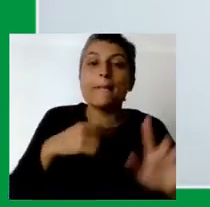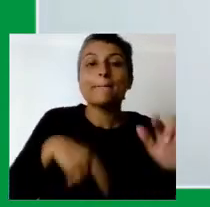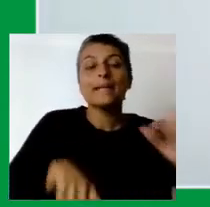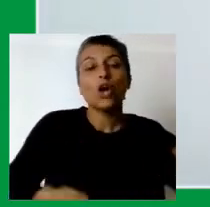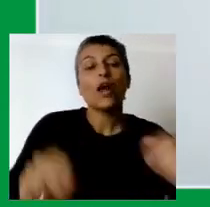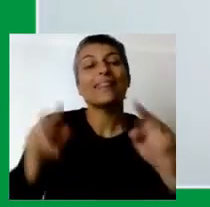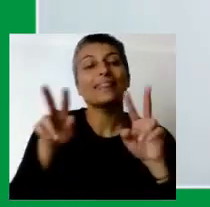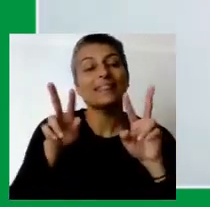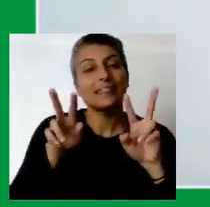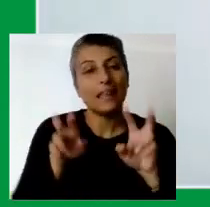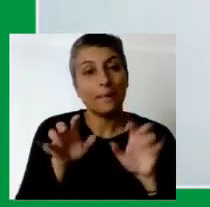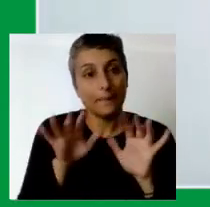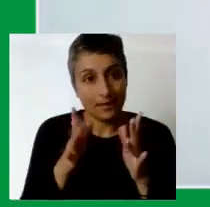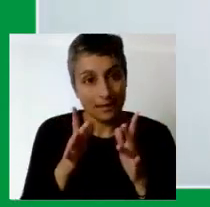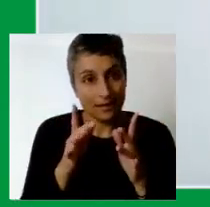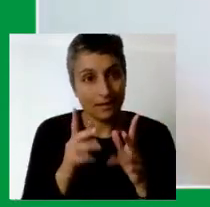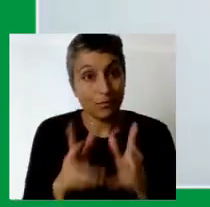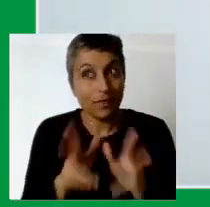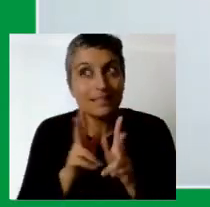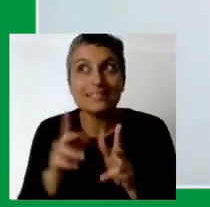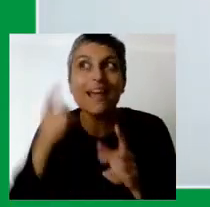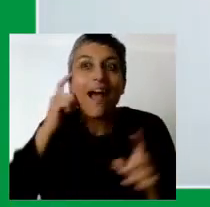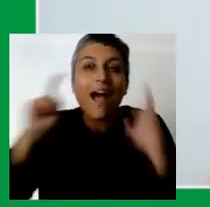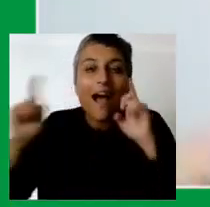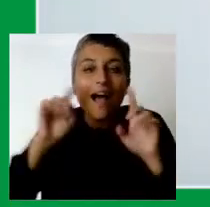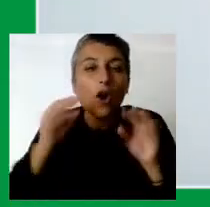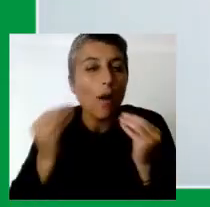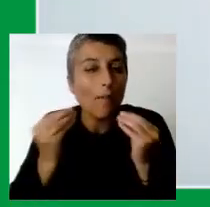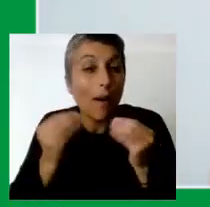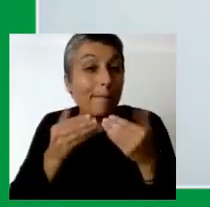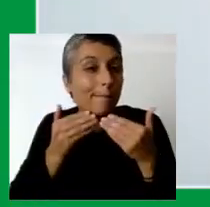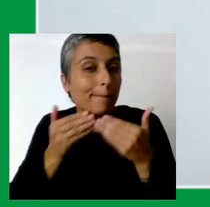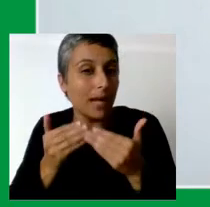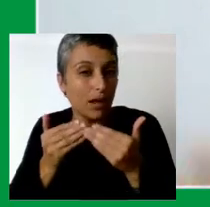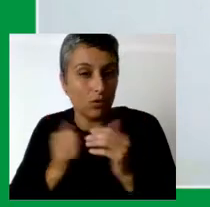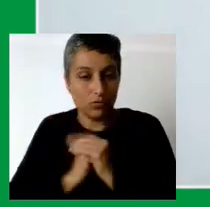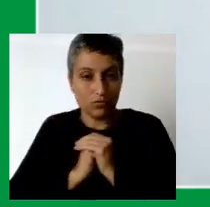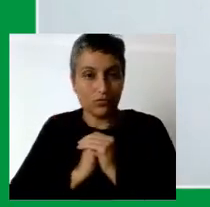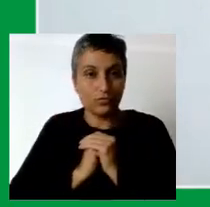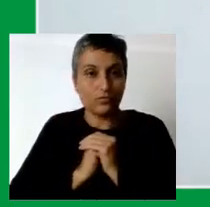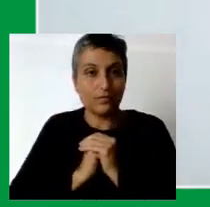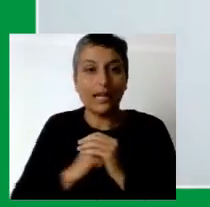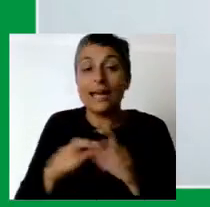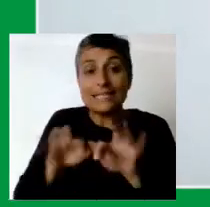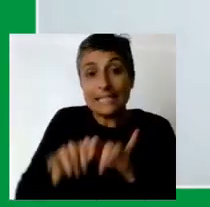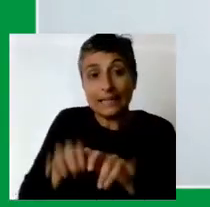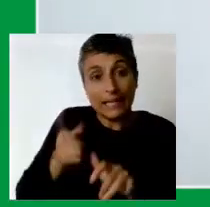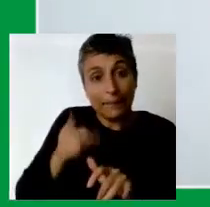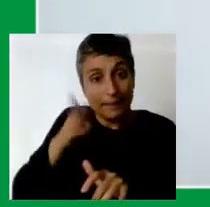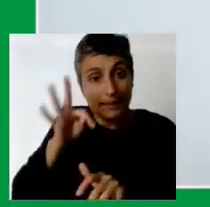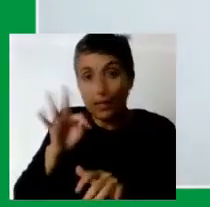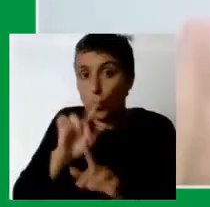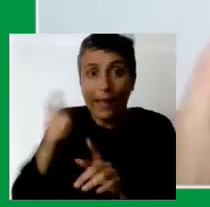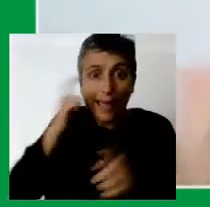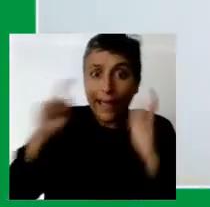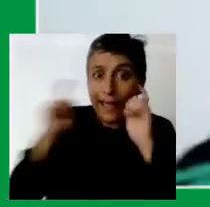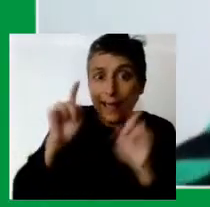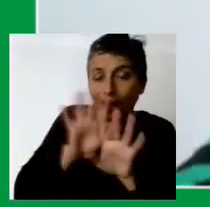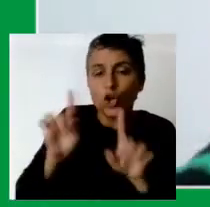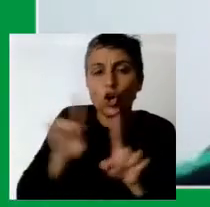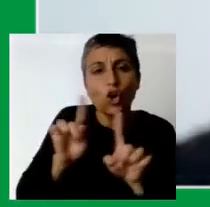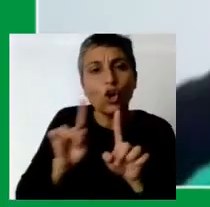sí, como decías vos, lo creativo es la pregunta. Es decir, el ChatGPT no es creativo. El